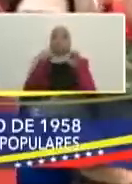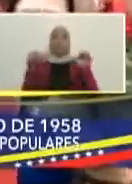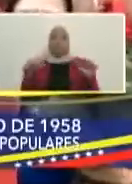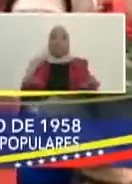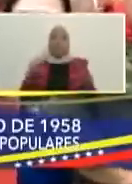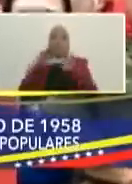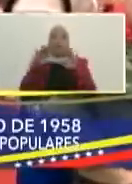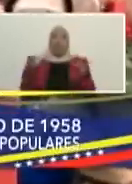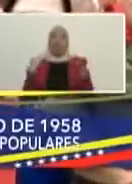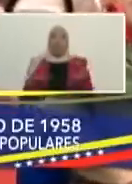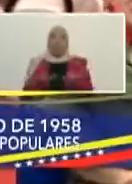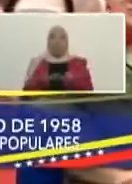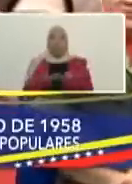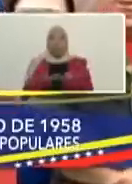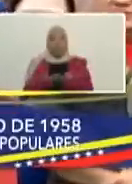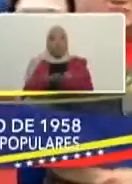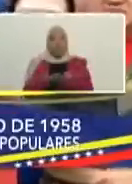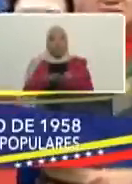al mundo.